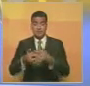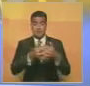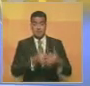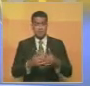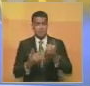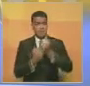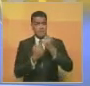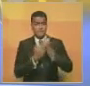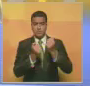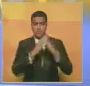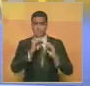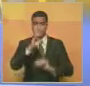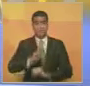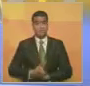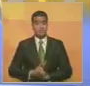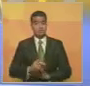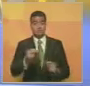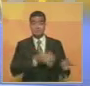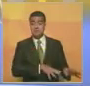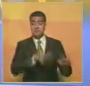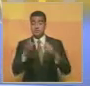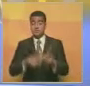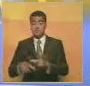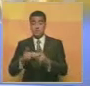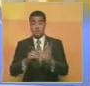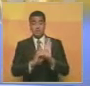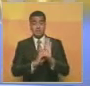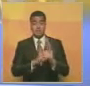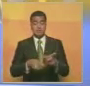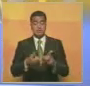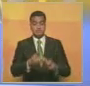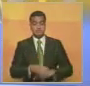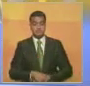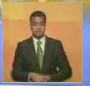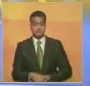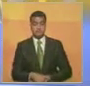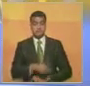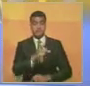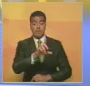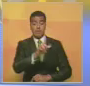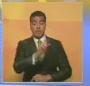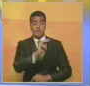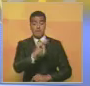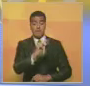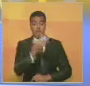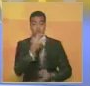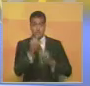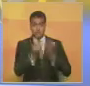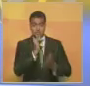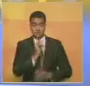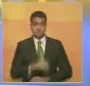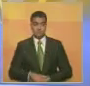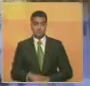por el apoyo brindado a todos los venezolanos que han emigrado a ejercer el derecho en esa nación. Paula Lamas, desde Miami, nos presenta la